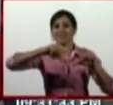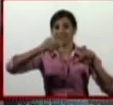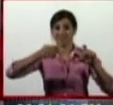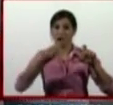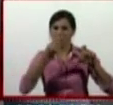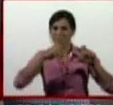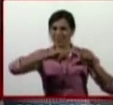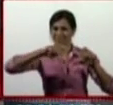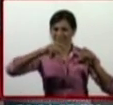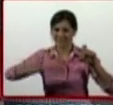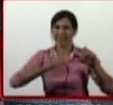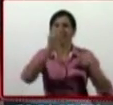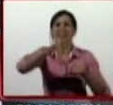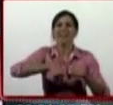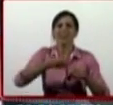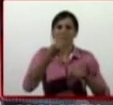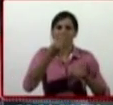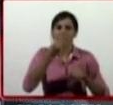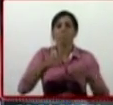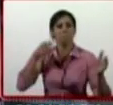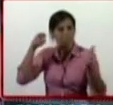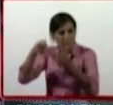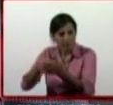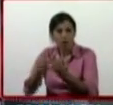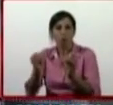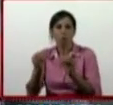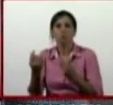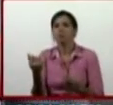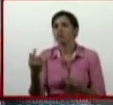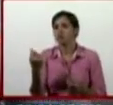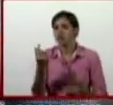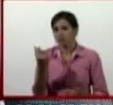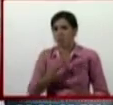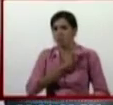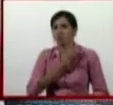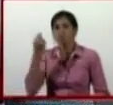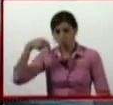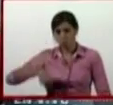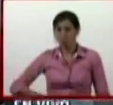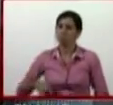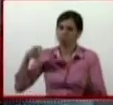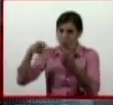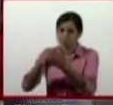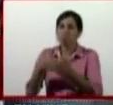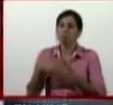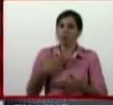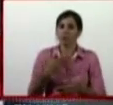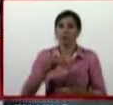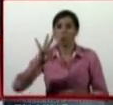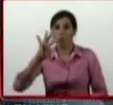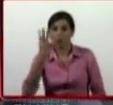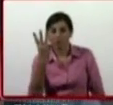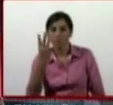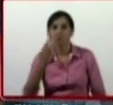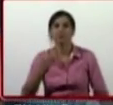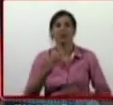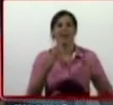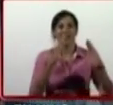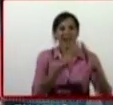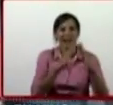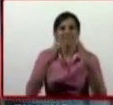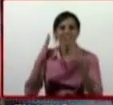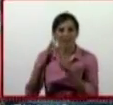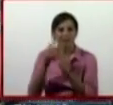alimentación. O con tu sueldo, pues. Y la cuarta matriz, casa por casa. ¿Cómo es